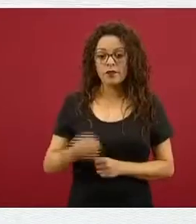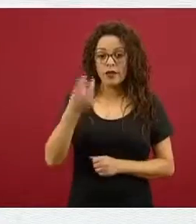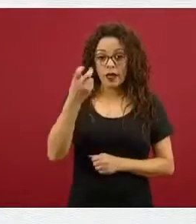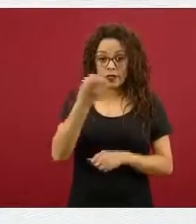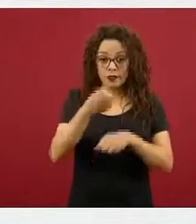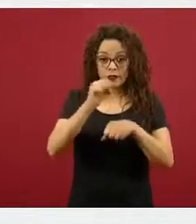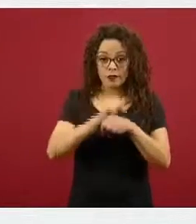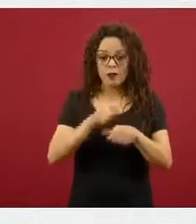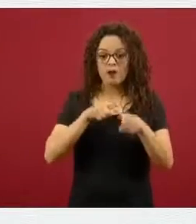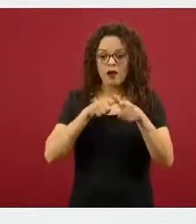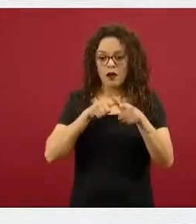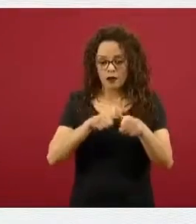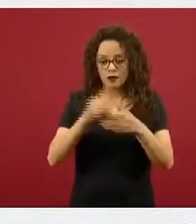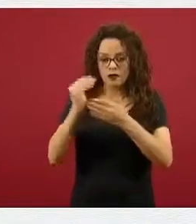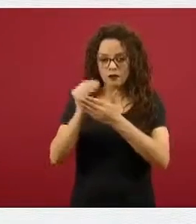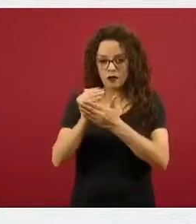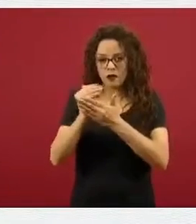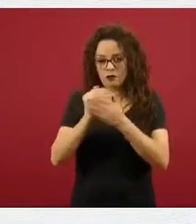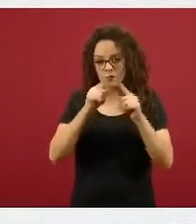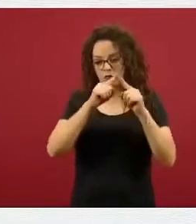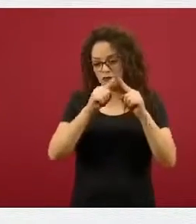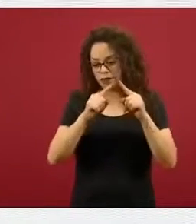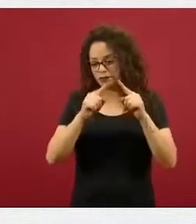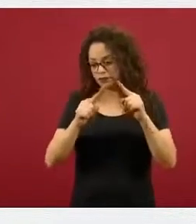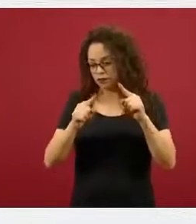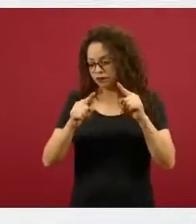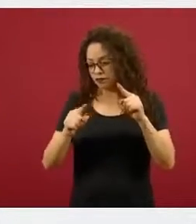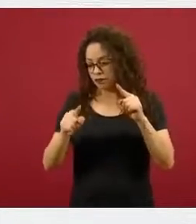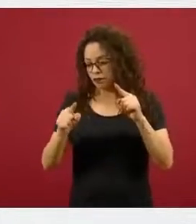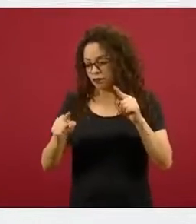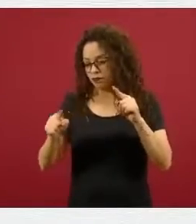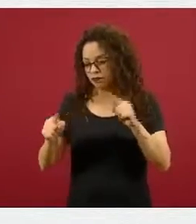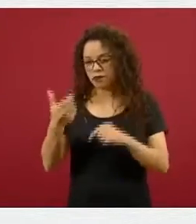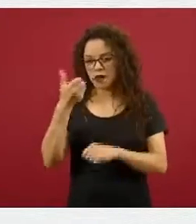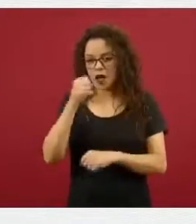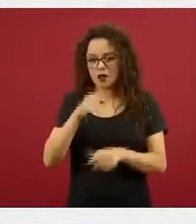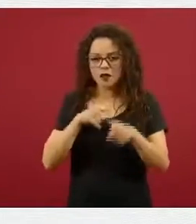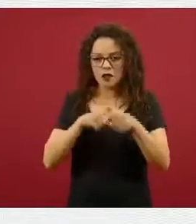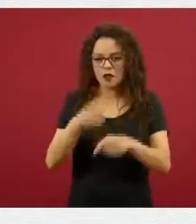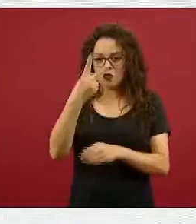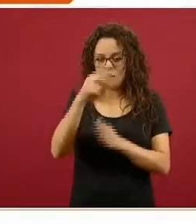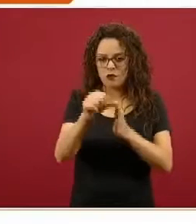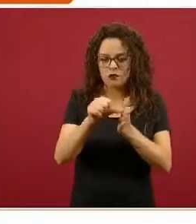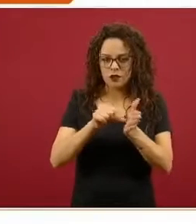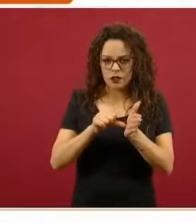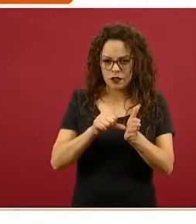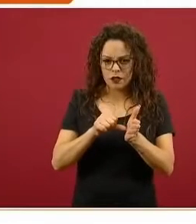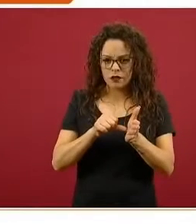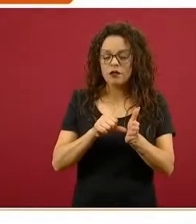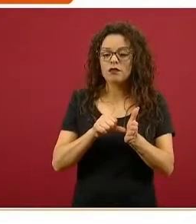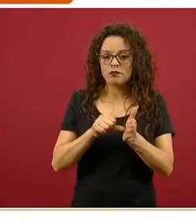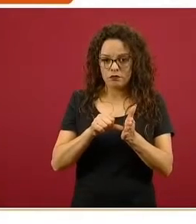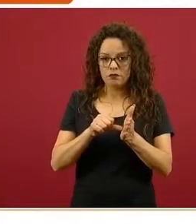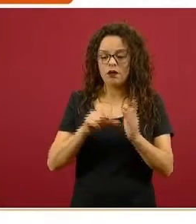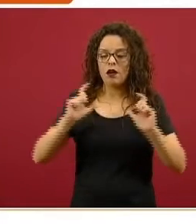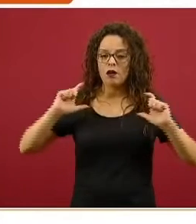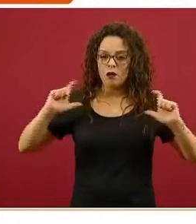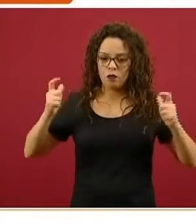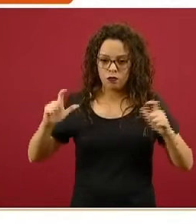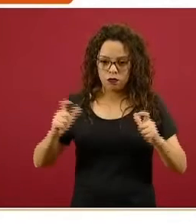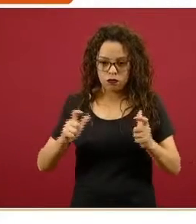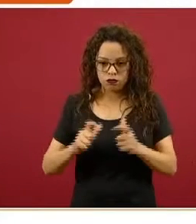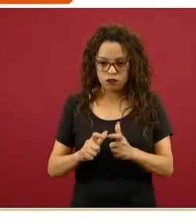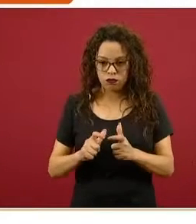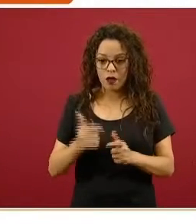semana continuo, ¿no? De los últimos prácticamente dos meses, ha tenido un descenso y aún en la semana, en